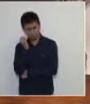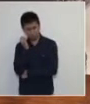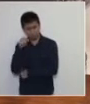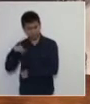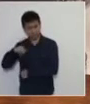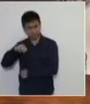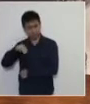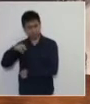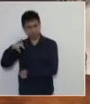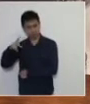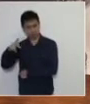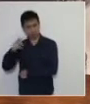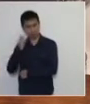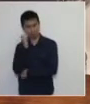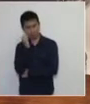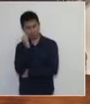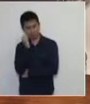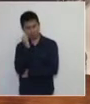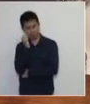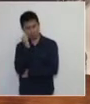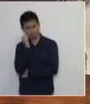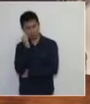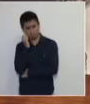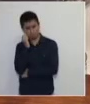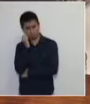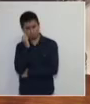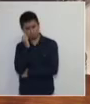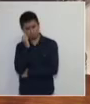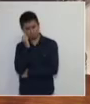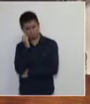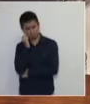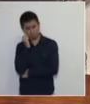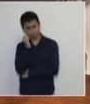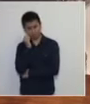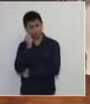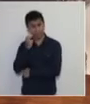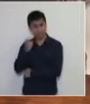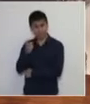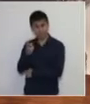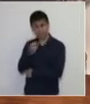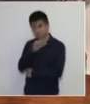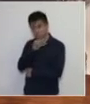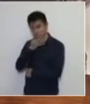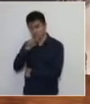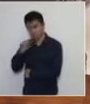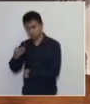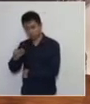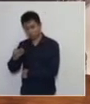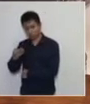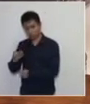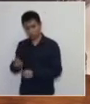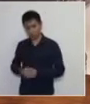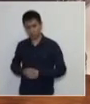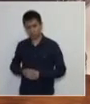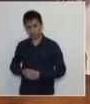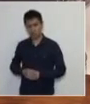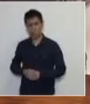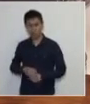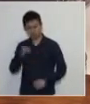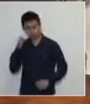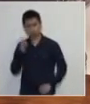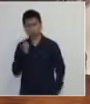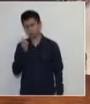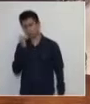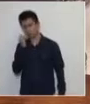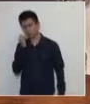de la fiscalía para reportar los hechos y es en ese momento de acuerdo a este parte de novedades que en ese momento empiezan a recibir nuevamente una